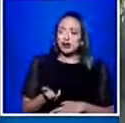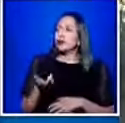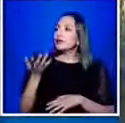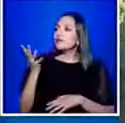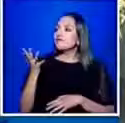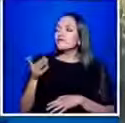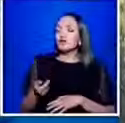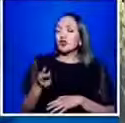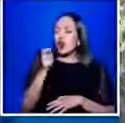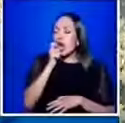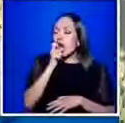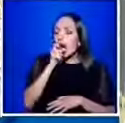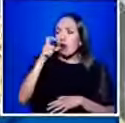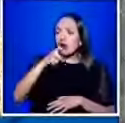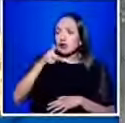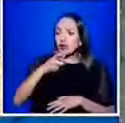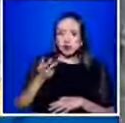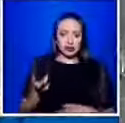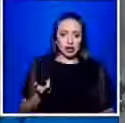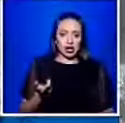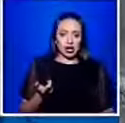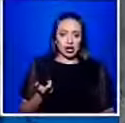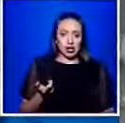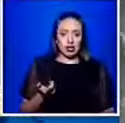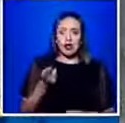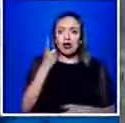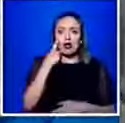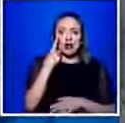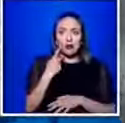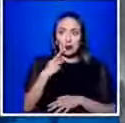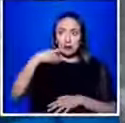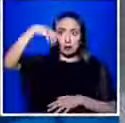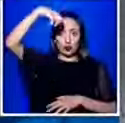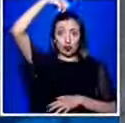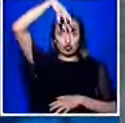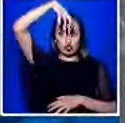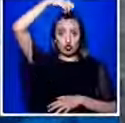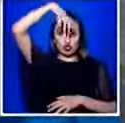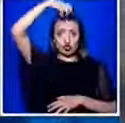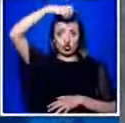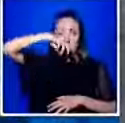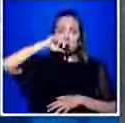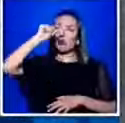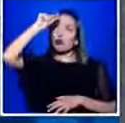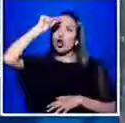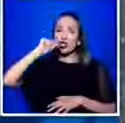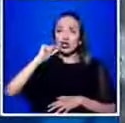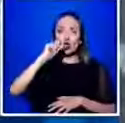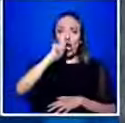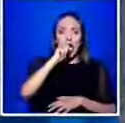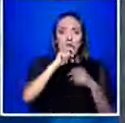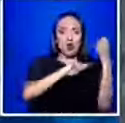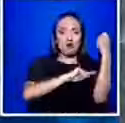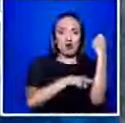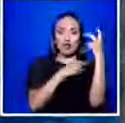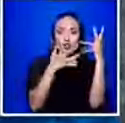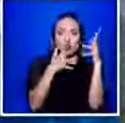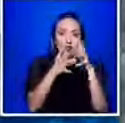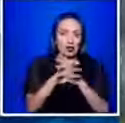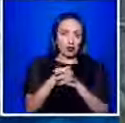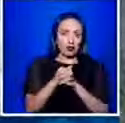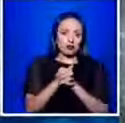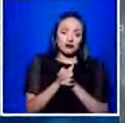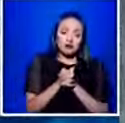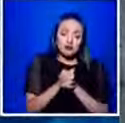la fuerza que es necesaria al agua, hasta para abrir, cuando se abre la ducha, ya se siente bajo el agua. Para